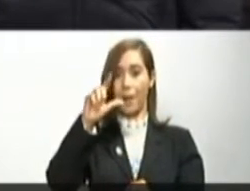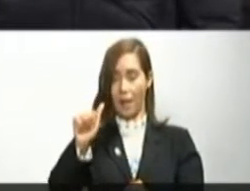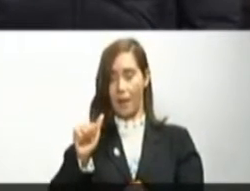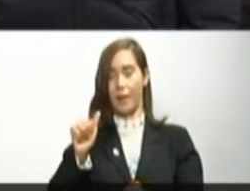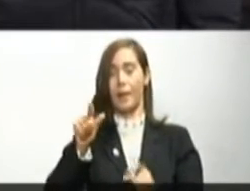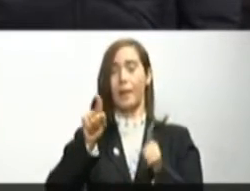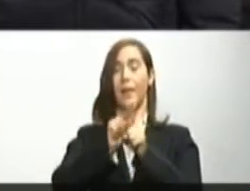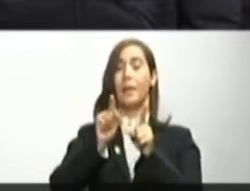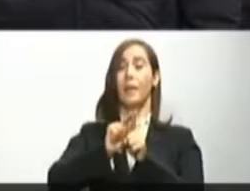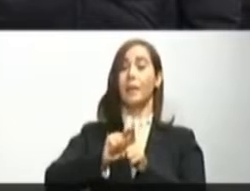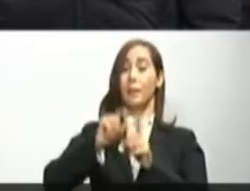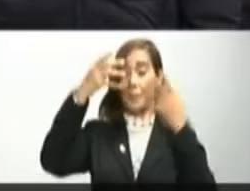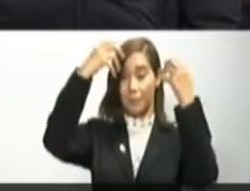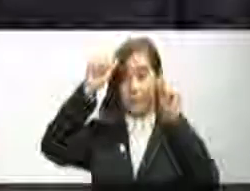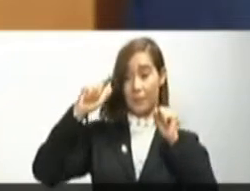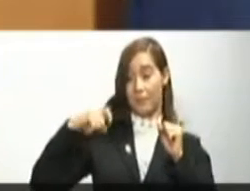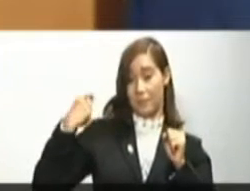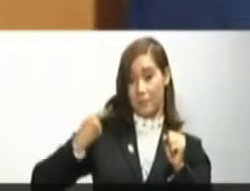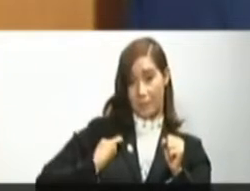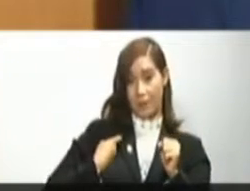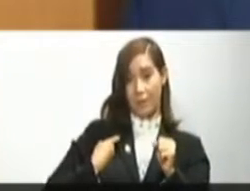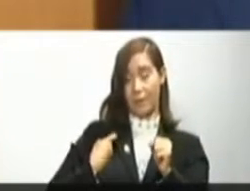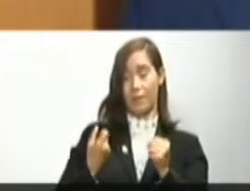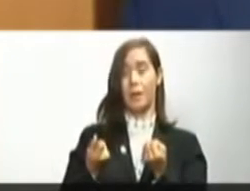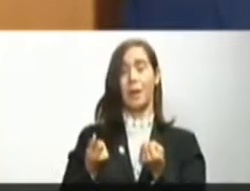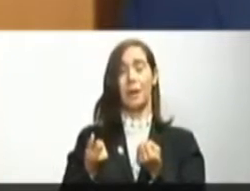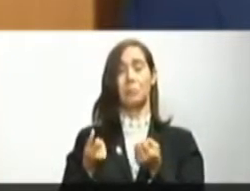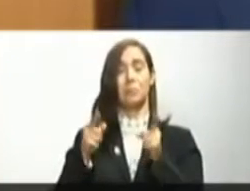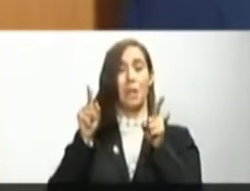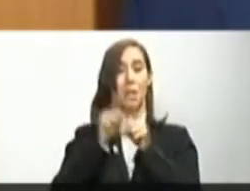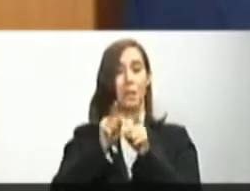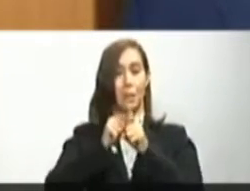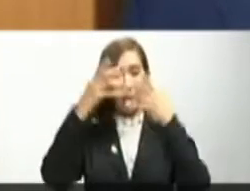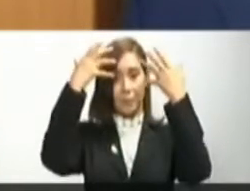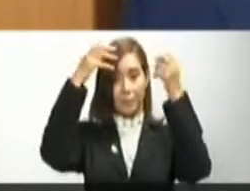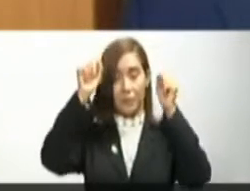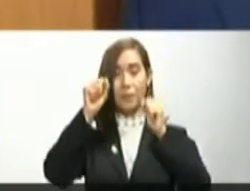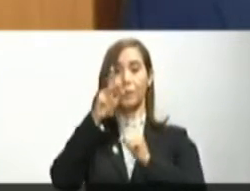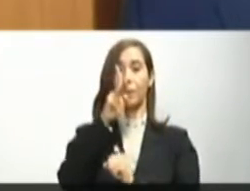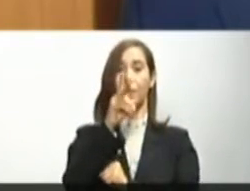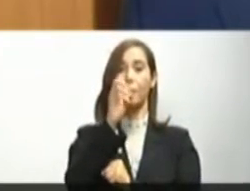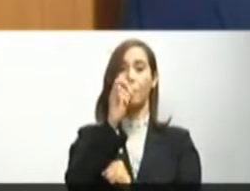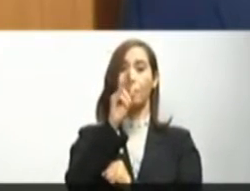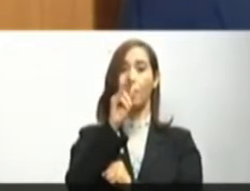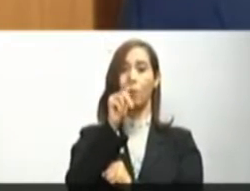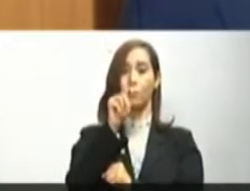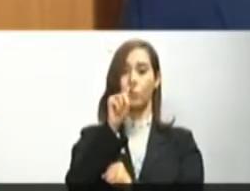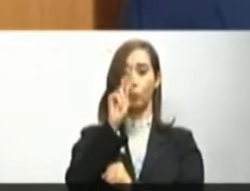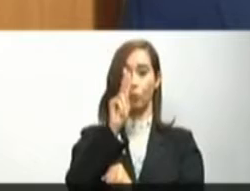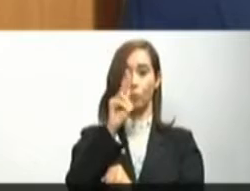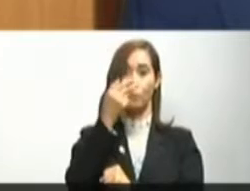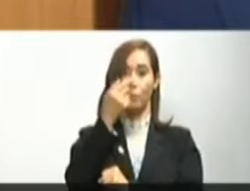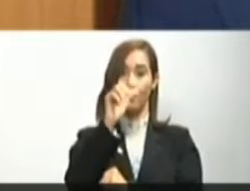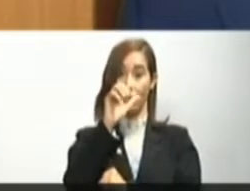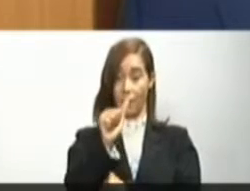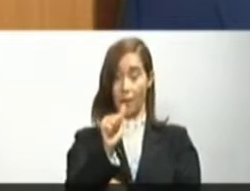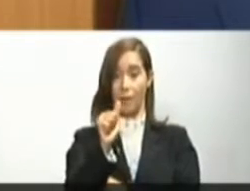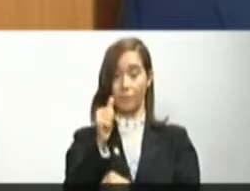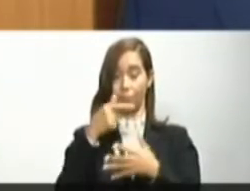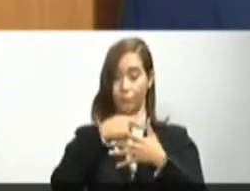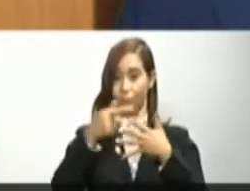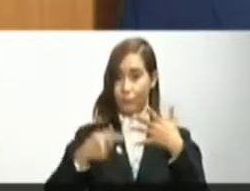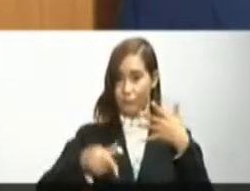presidente del Gobierno de España, Pedro Sánchez, el presidente de Portugal, Marcelo Rebelo de Sousa,